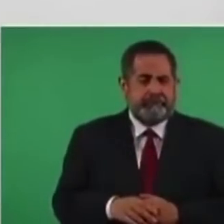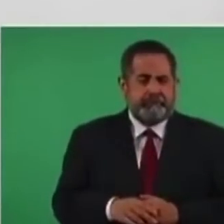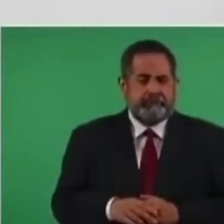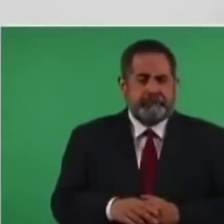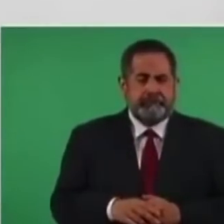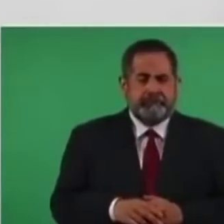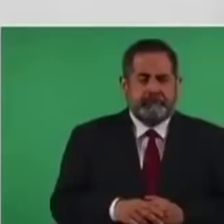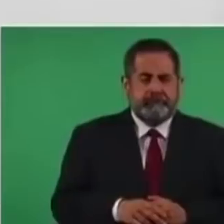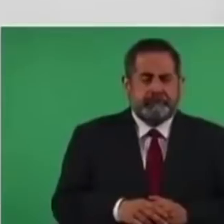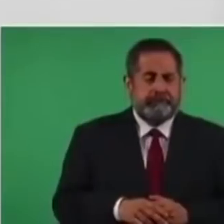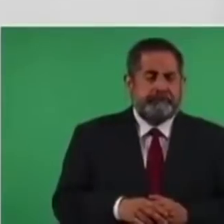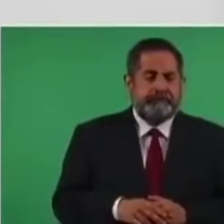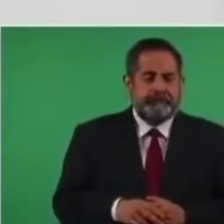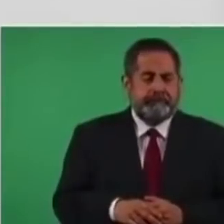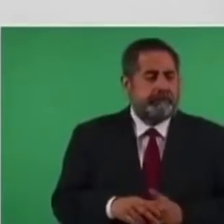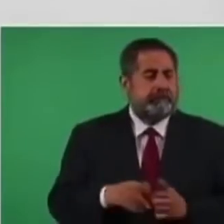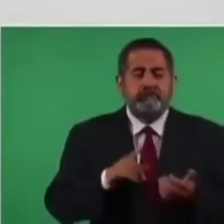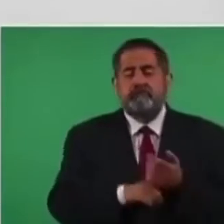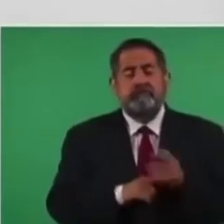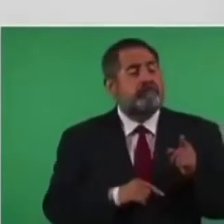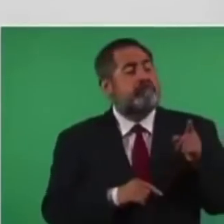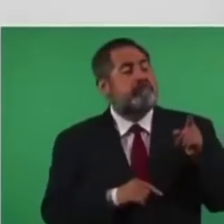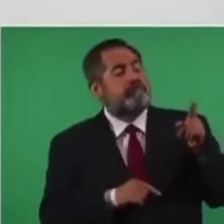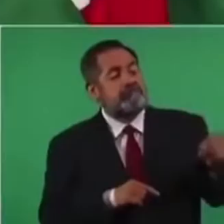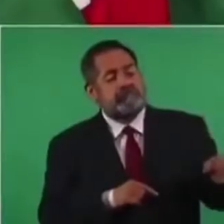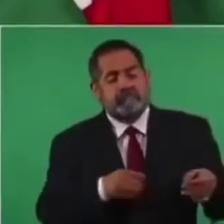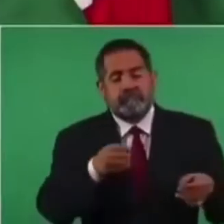la instancia